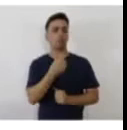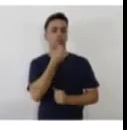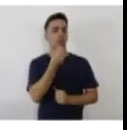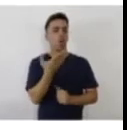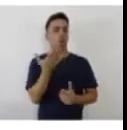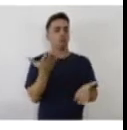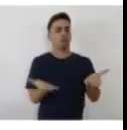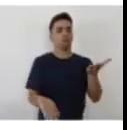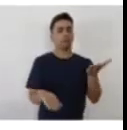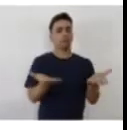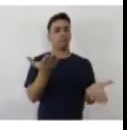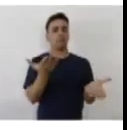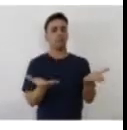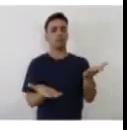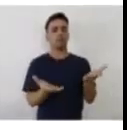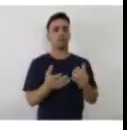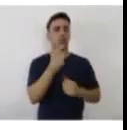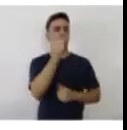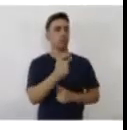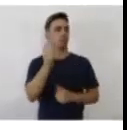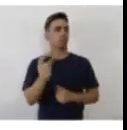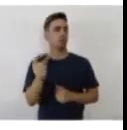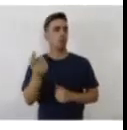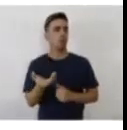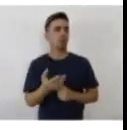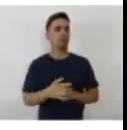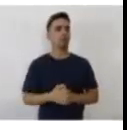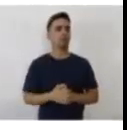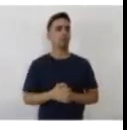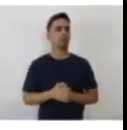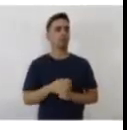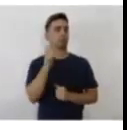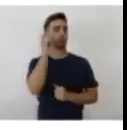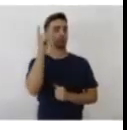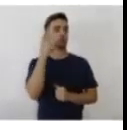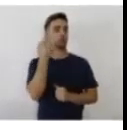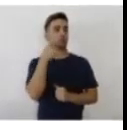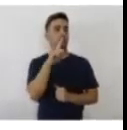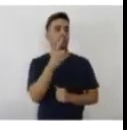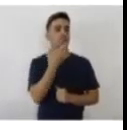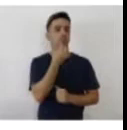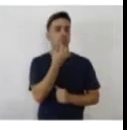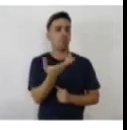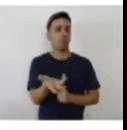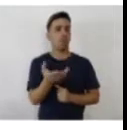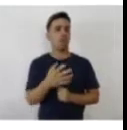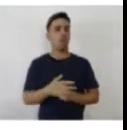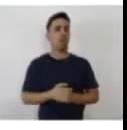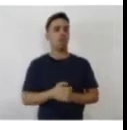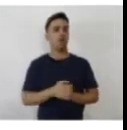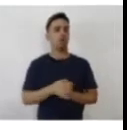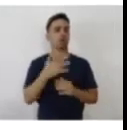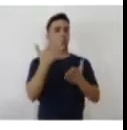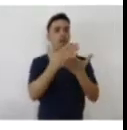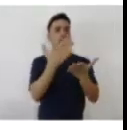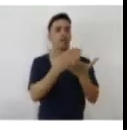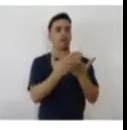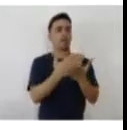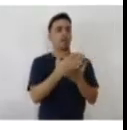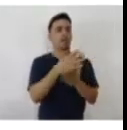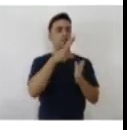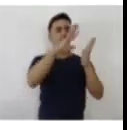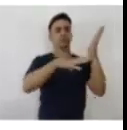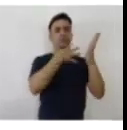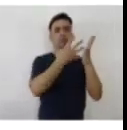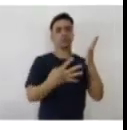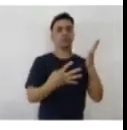el peso de persona. Si se ubican en la estadística, estaríamos hablando de marcas de clase en una tabla de